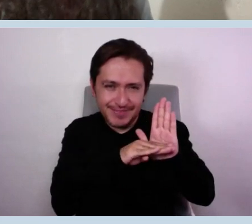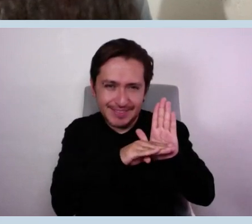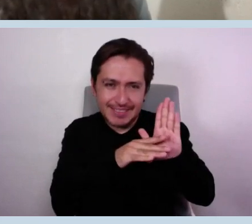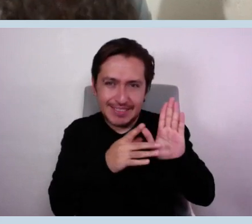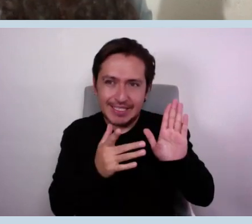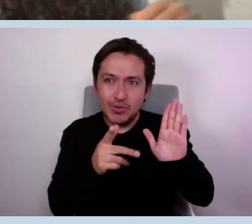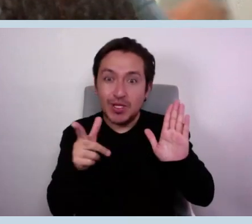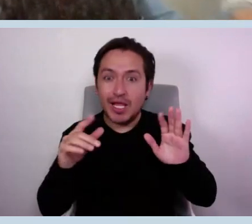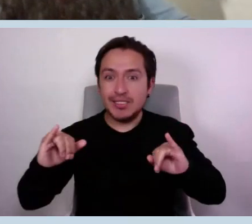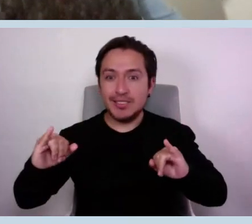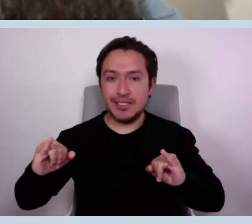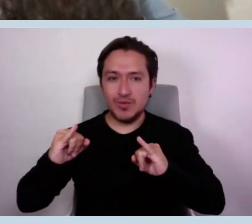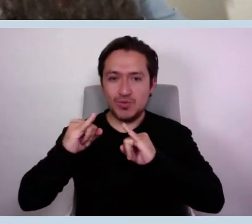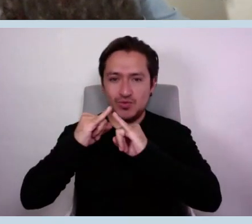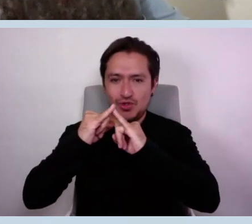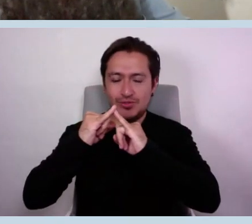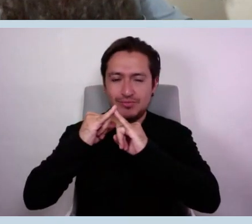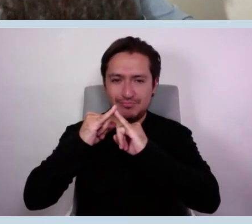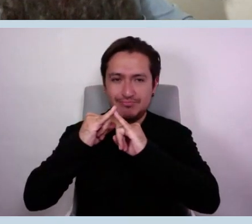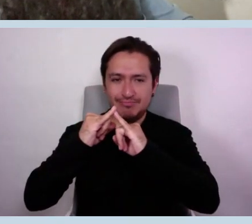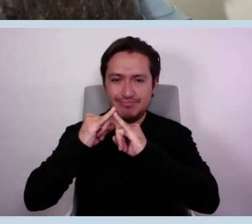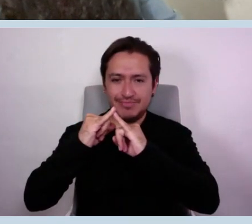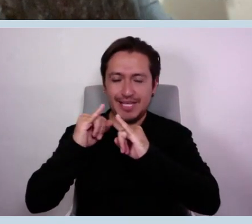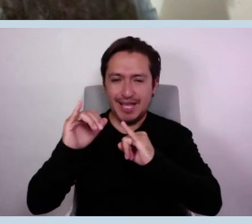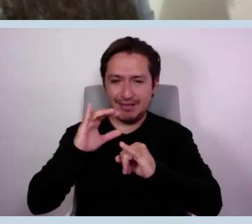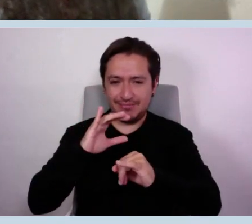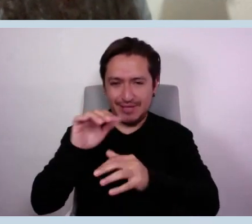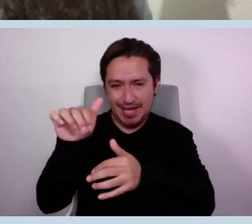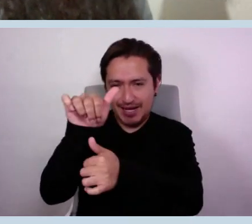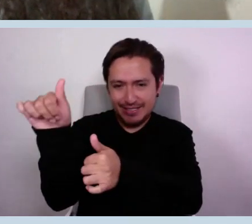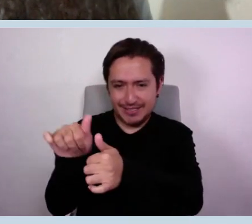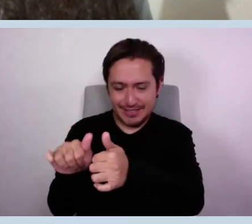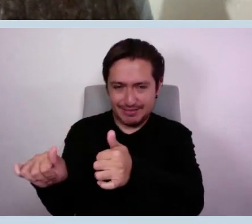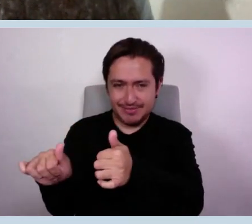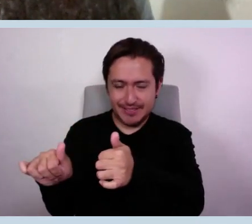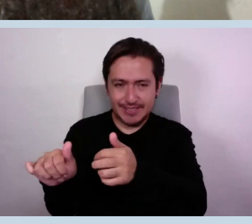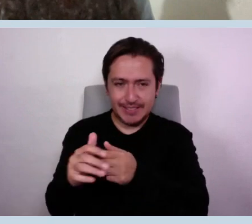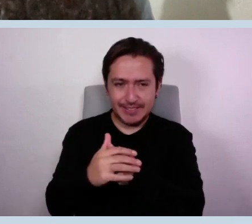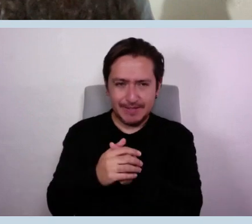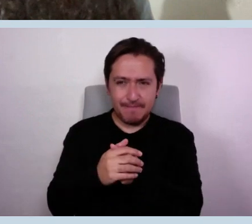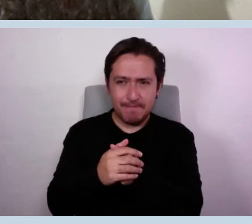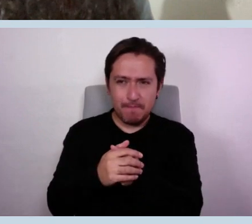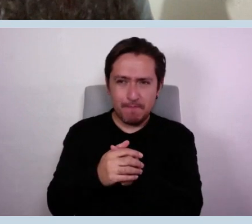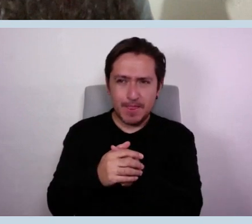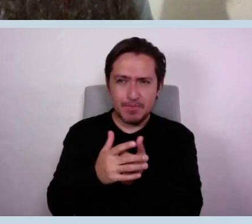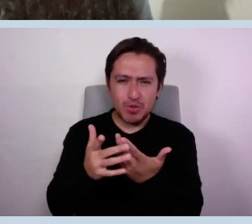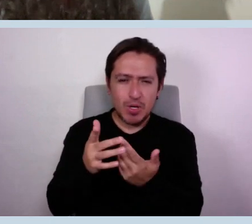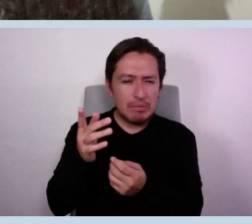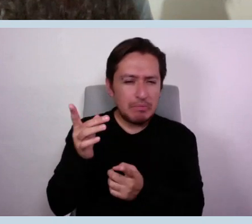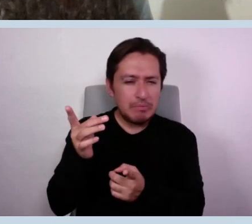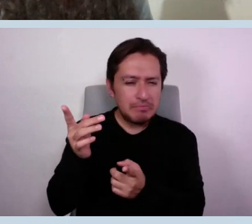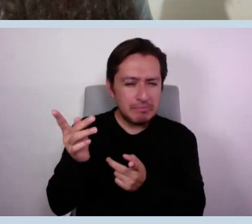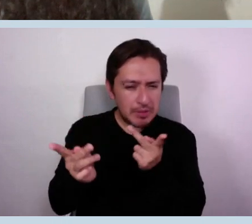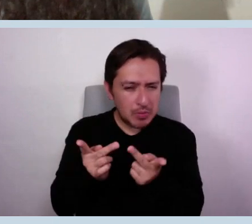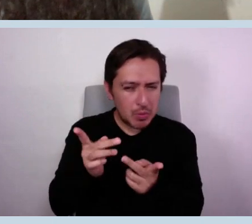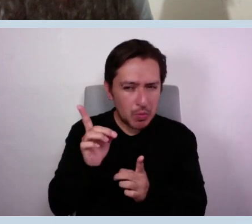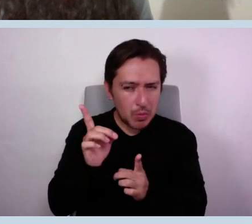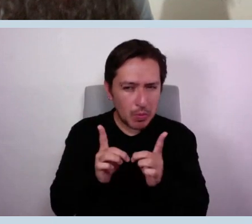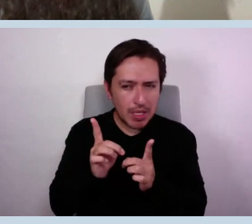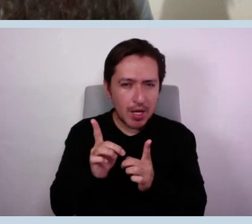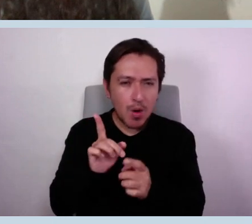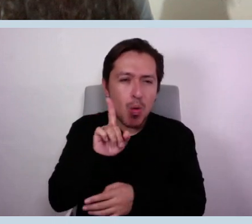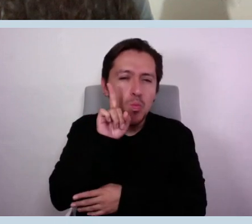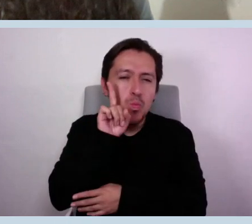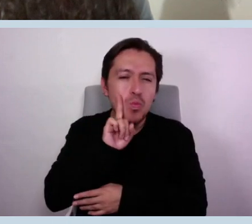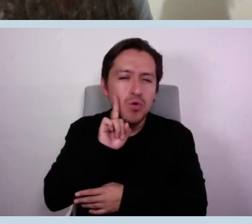una institución que es más allá artística no O sea qué qué mujeres estamos poniendo dentro de la